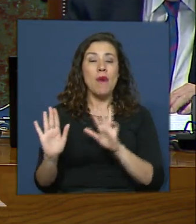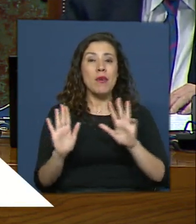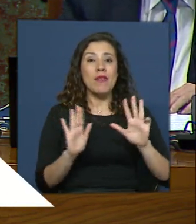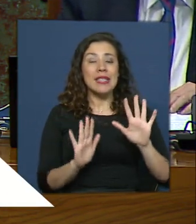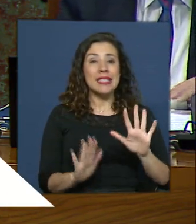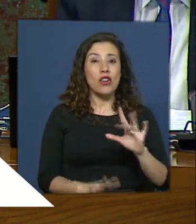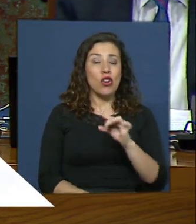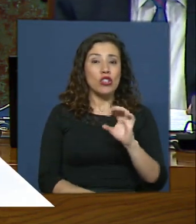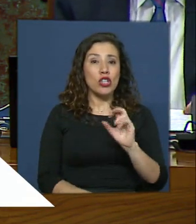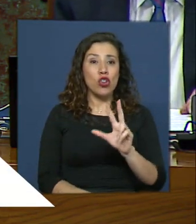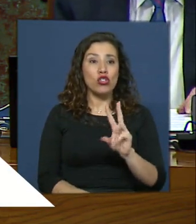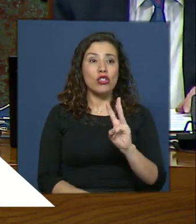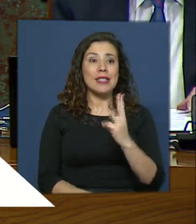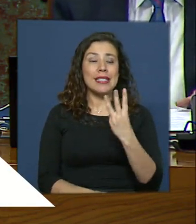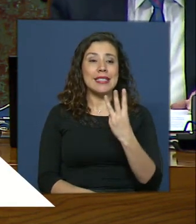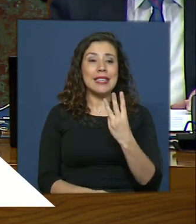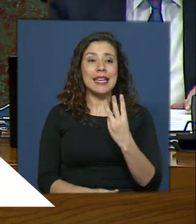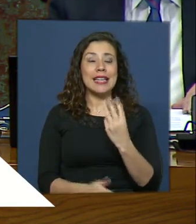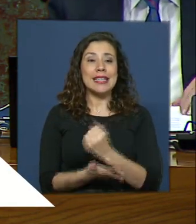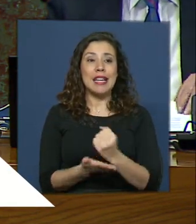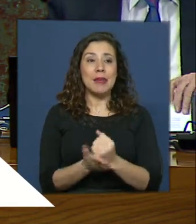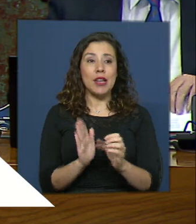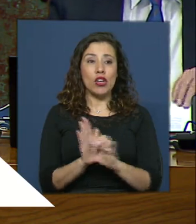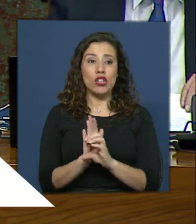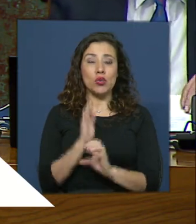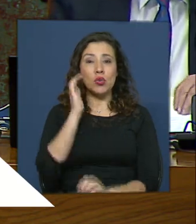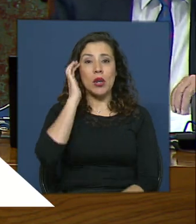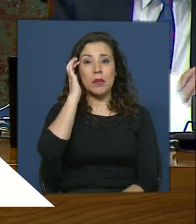10995-08, que se encuentra en tercer trámite constitucional.